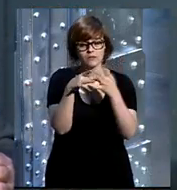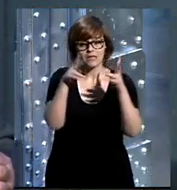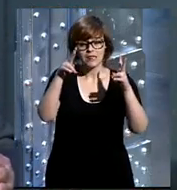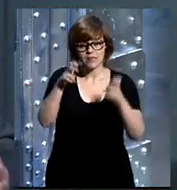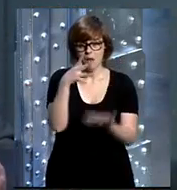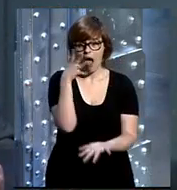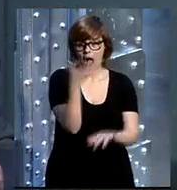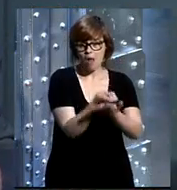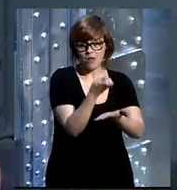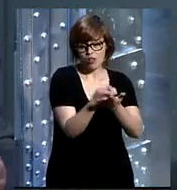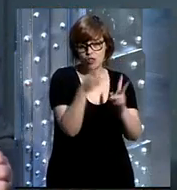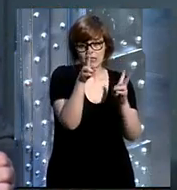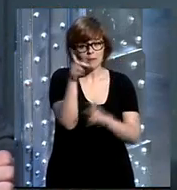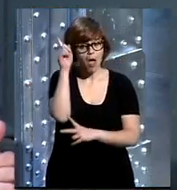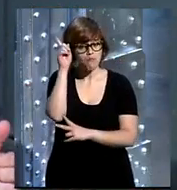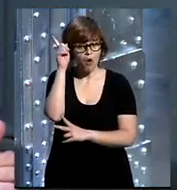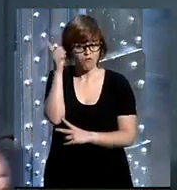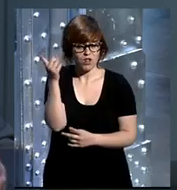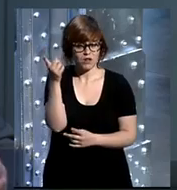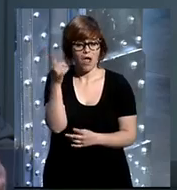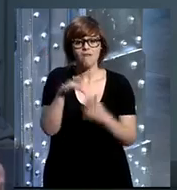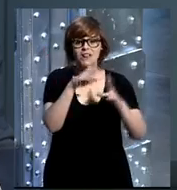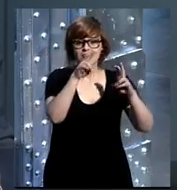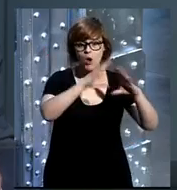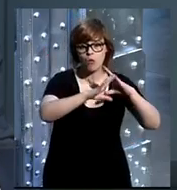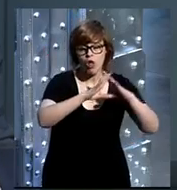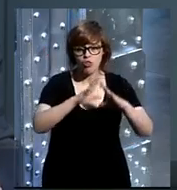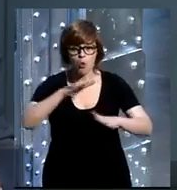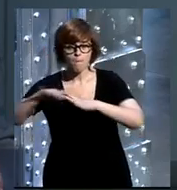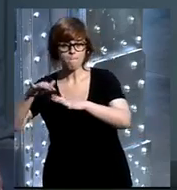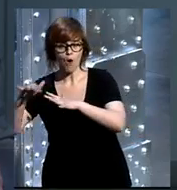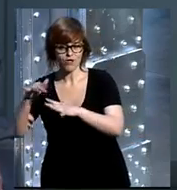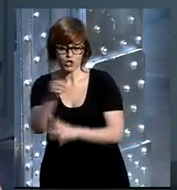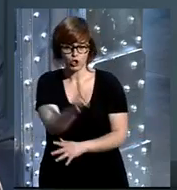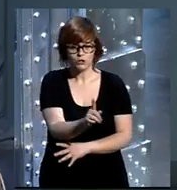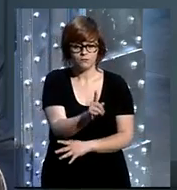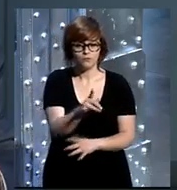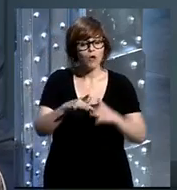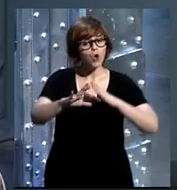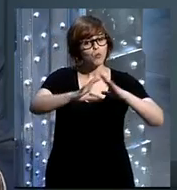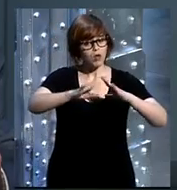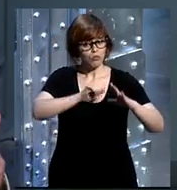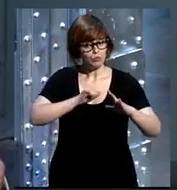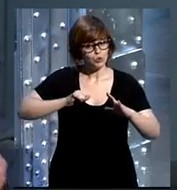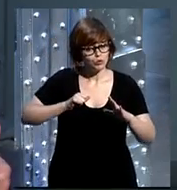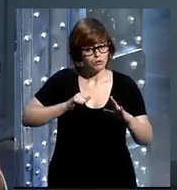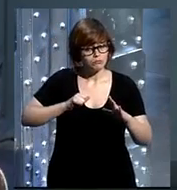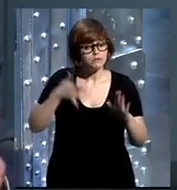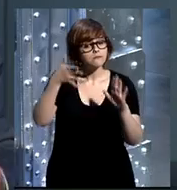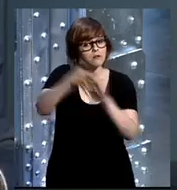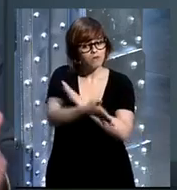aplicaciones para móviles. La comunicación no es móvil, es comunicación personal. Y por tanto, nuestros